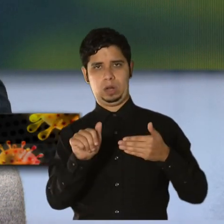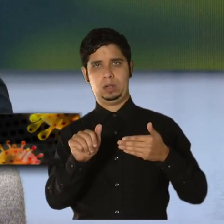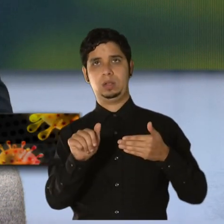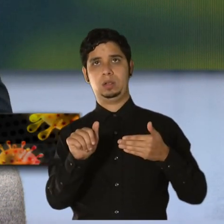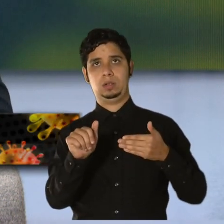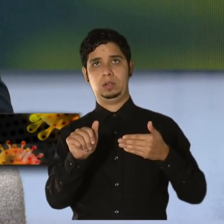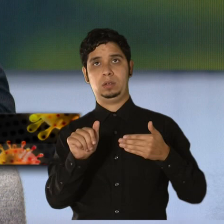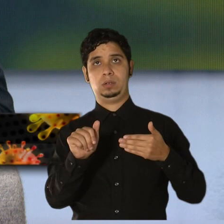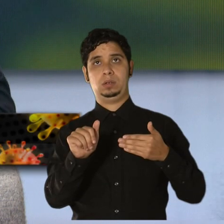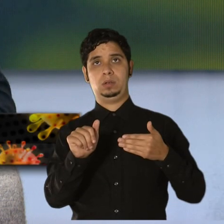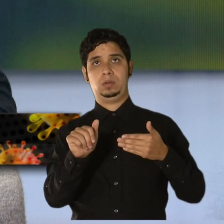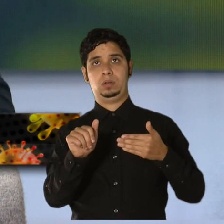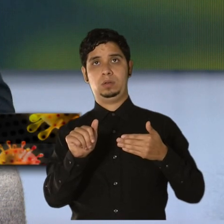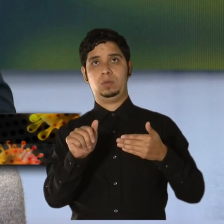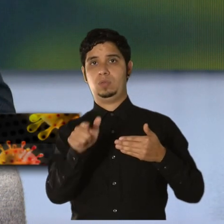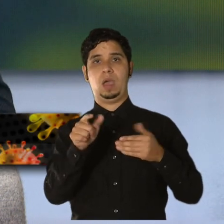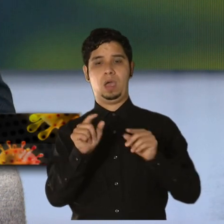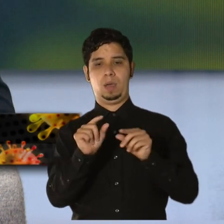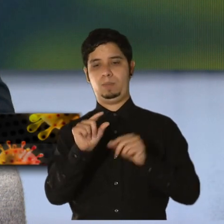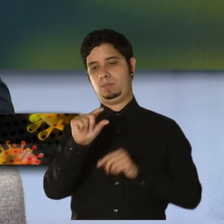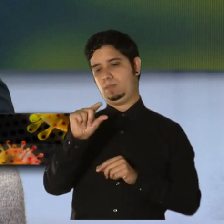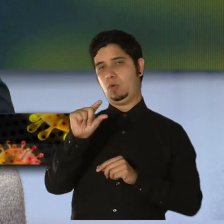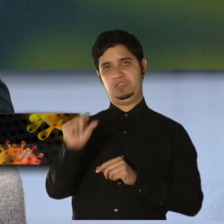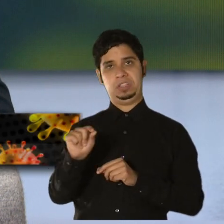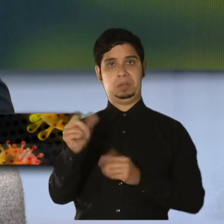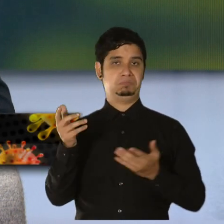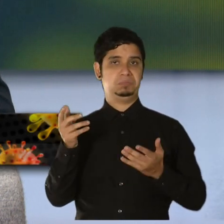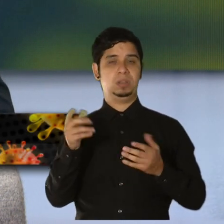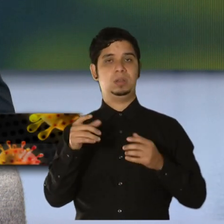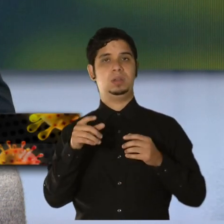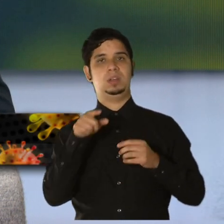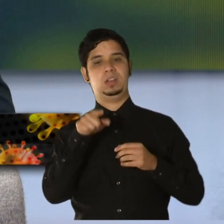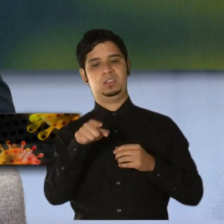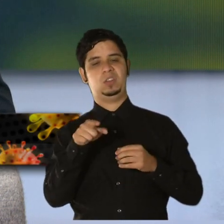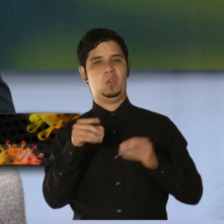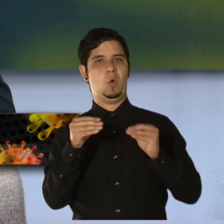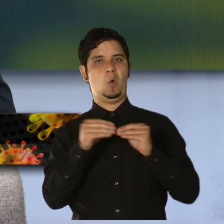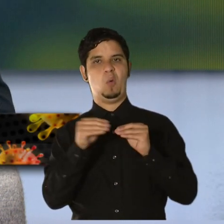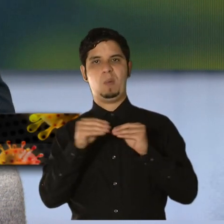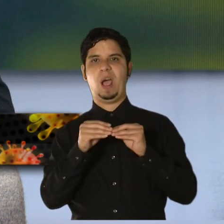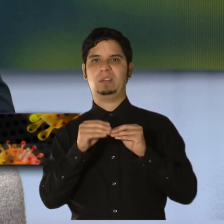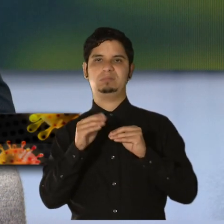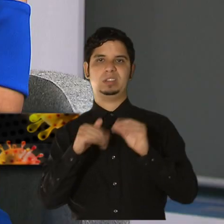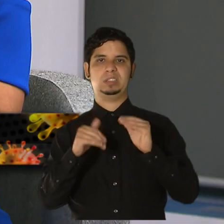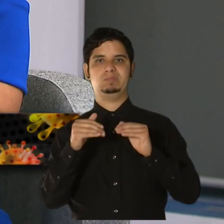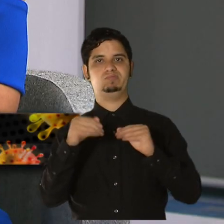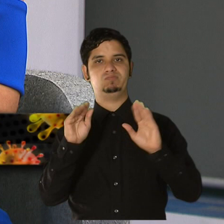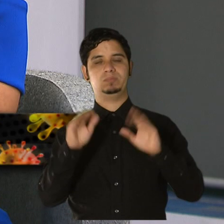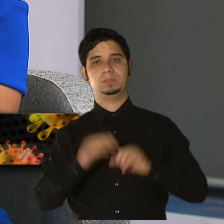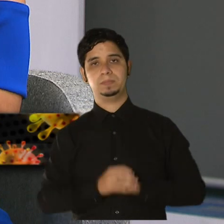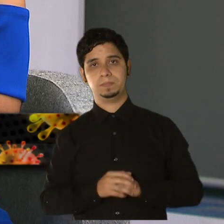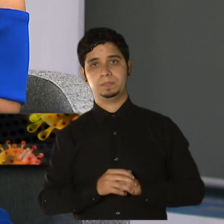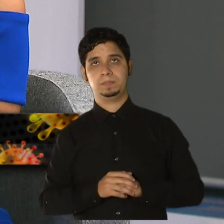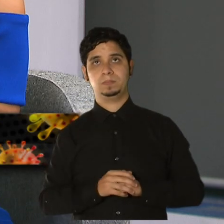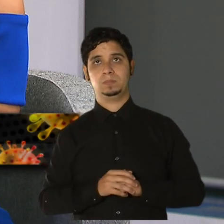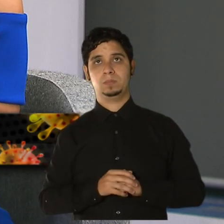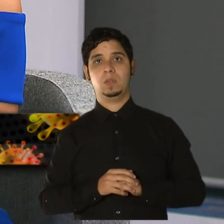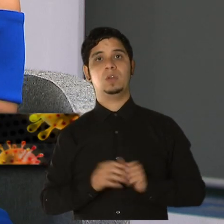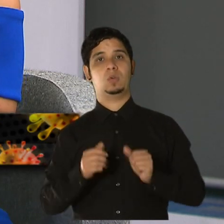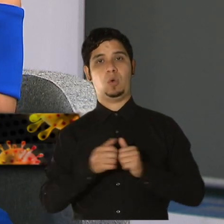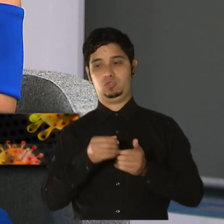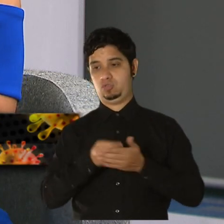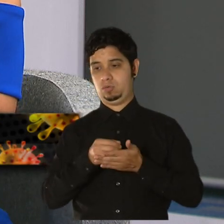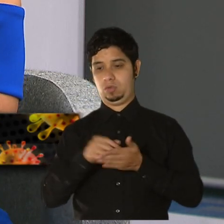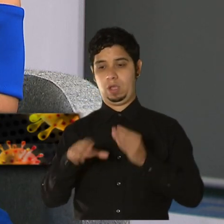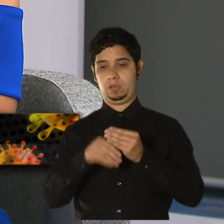$6, ¿verdad? Una bolsa. Es lo que más o menos se está trabajando. Claro, y entonces con la llegada de ese dinero